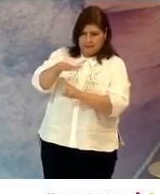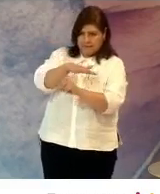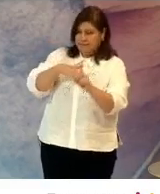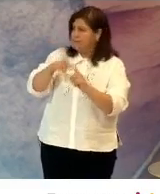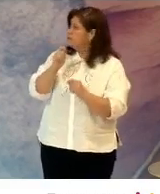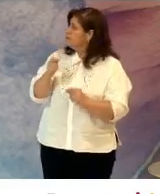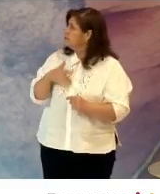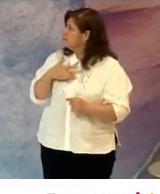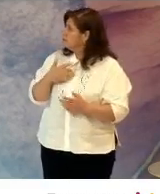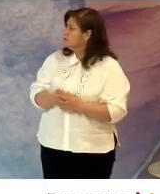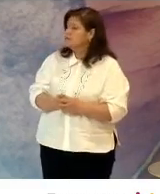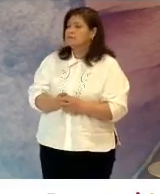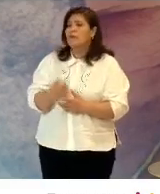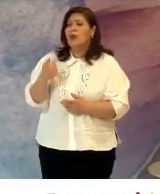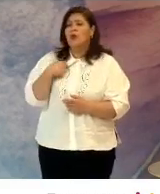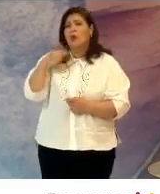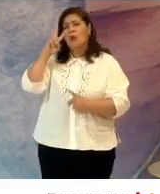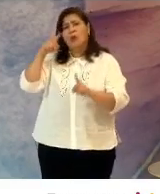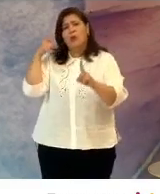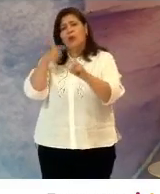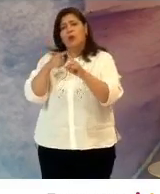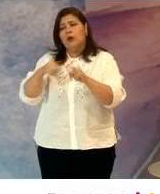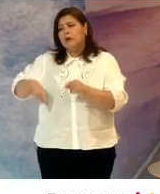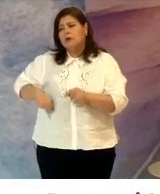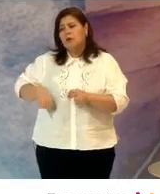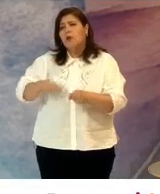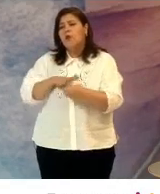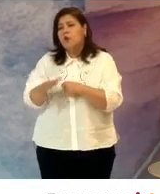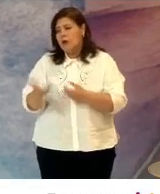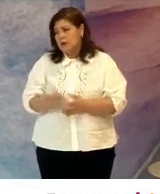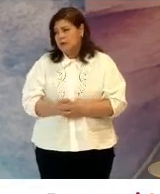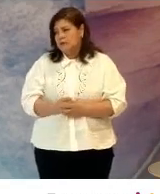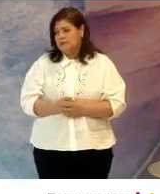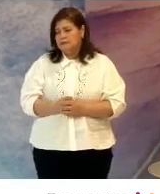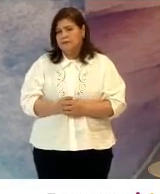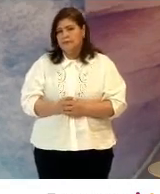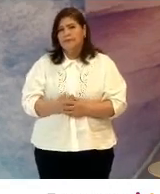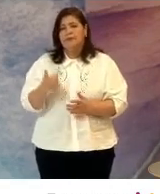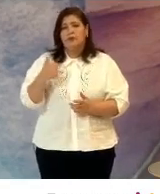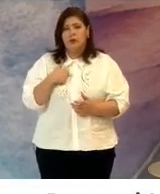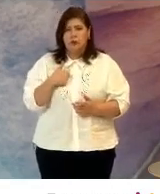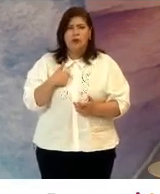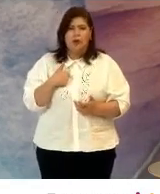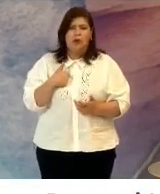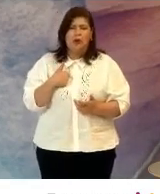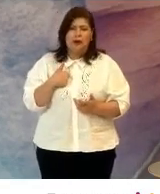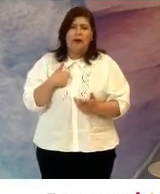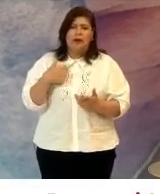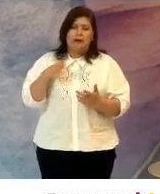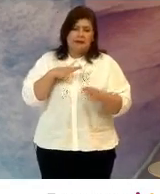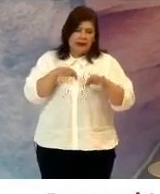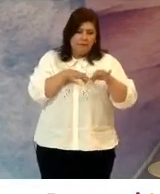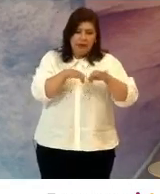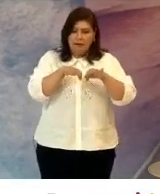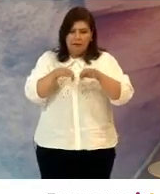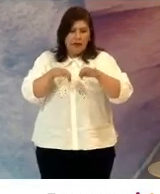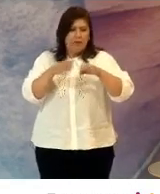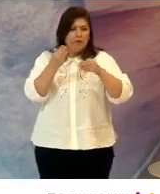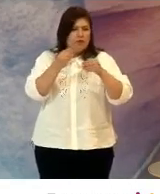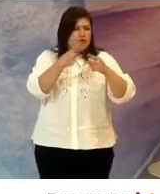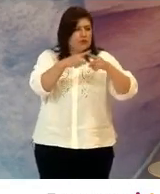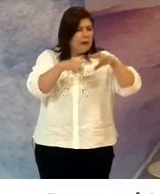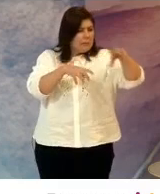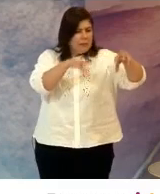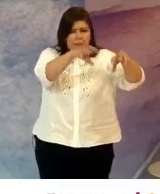y lo que me interesa es que yo trabajo en muchos sectores, en